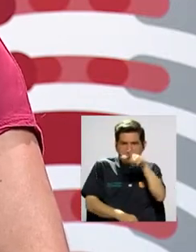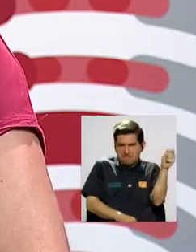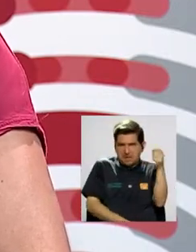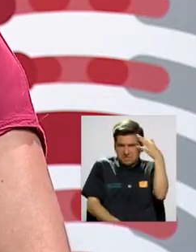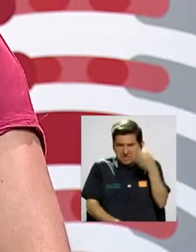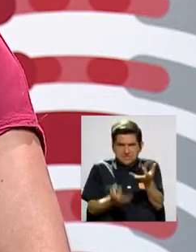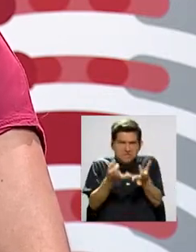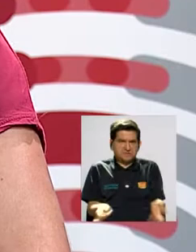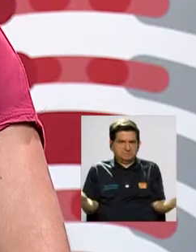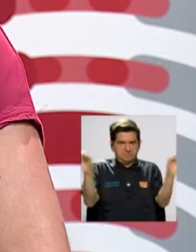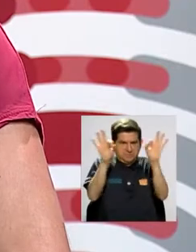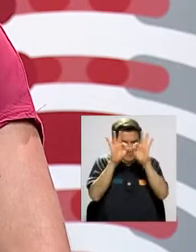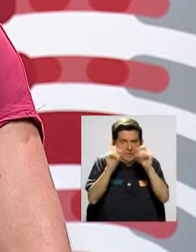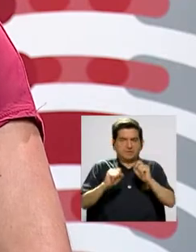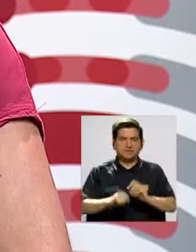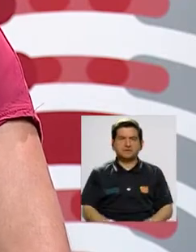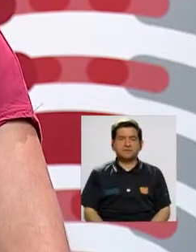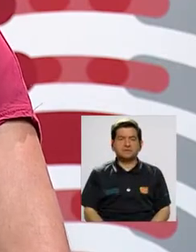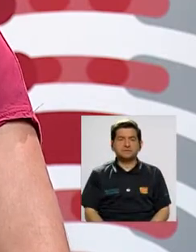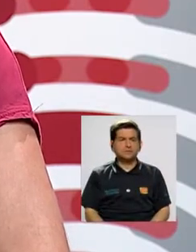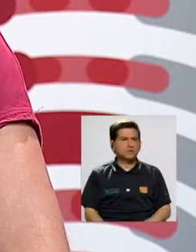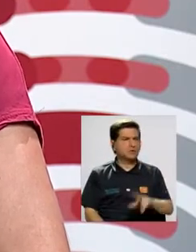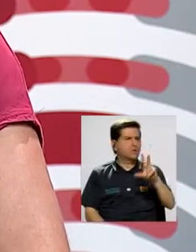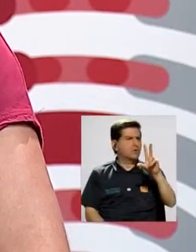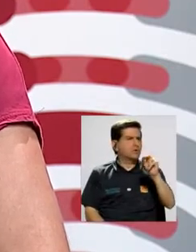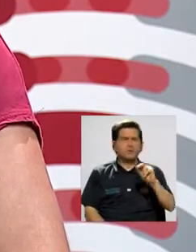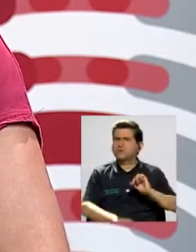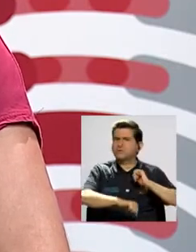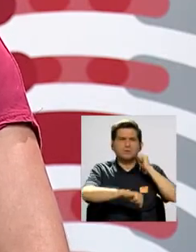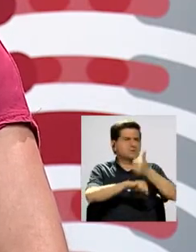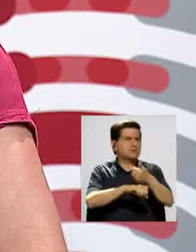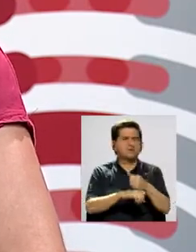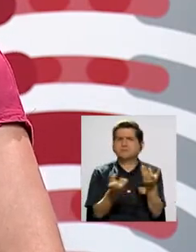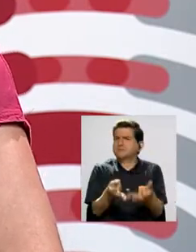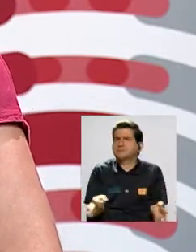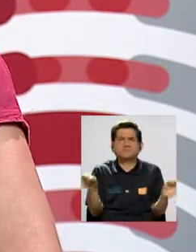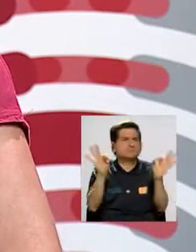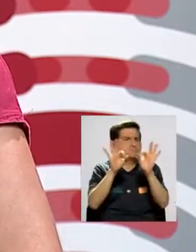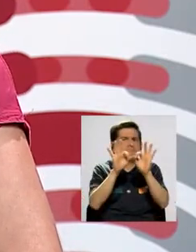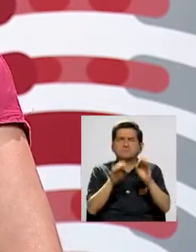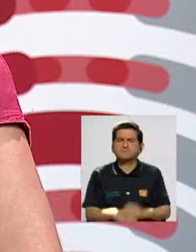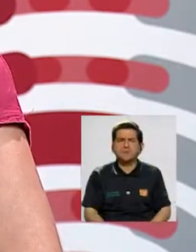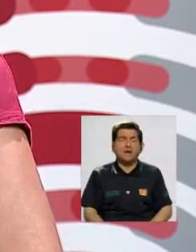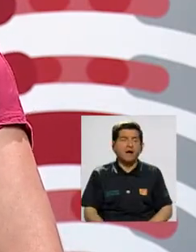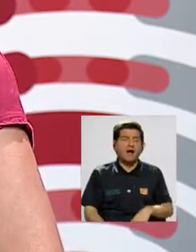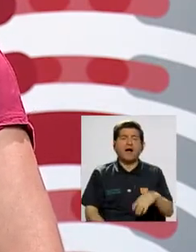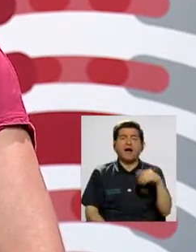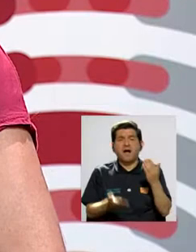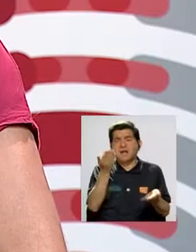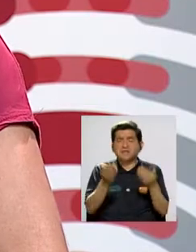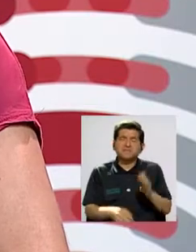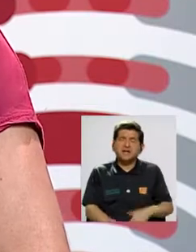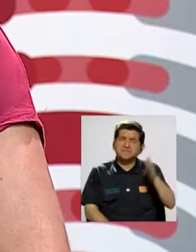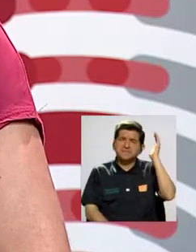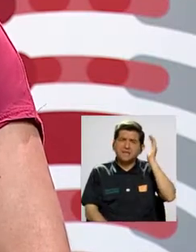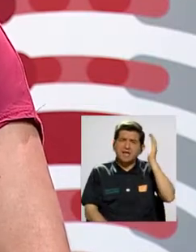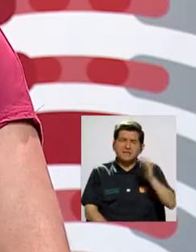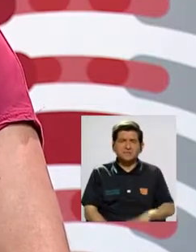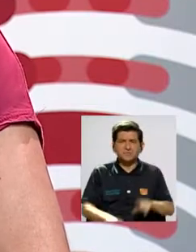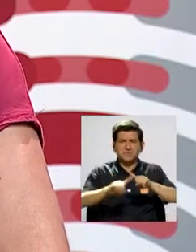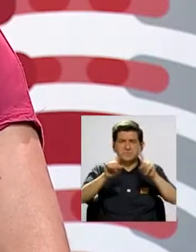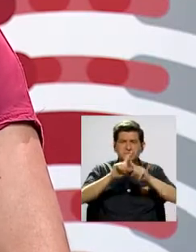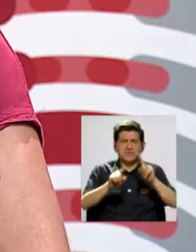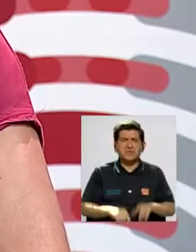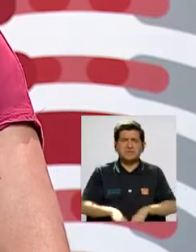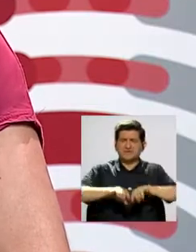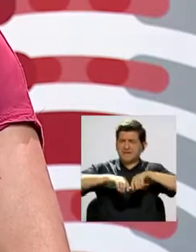parecían importantes, resulta que no fueron nada determinantes, ¿verdad? Y más bien fueron los discursos polarizantes, desde mi